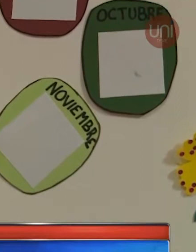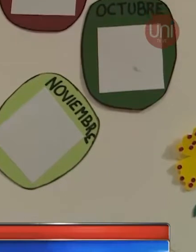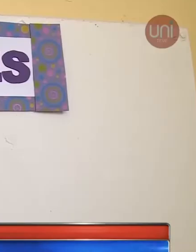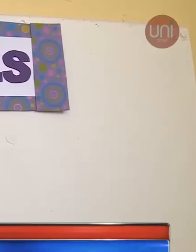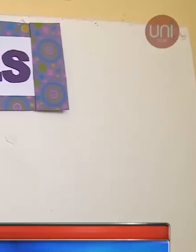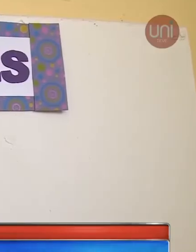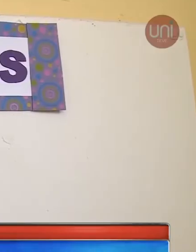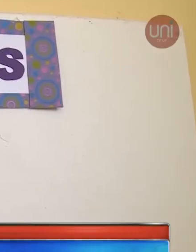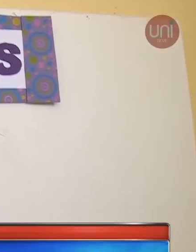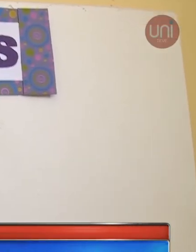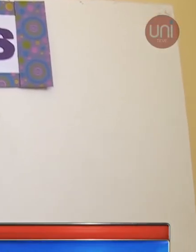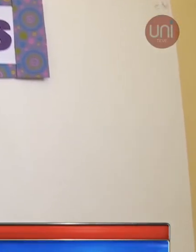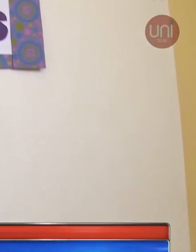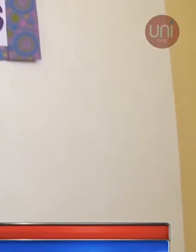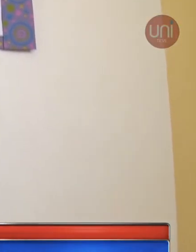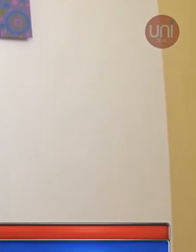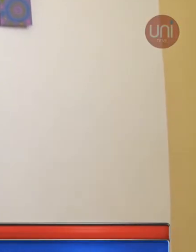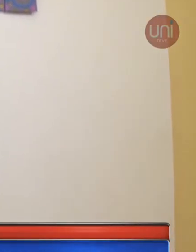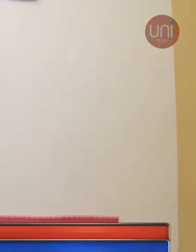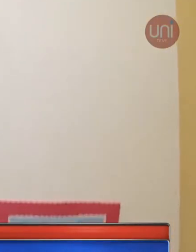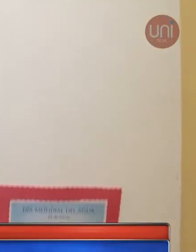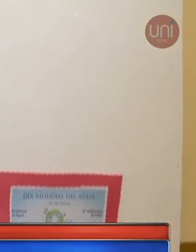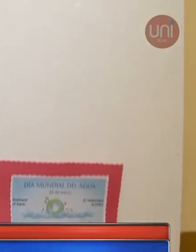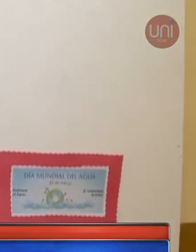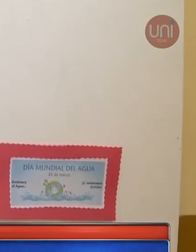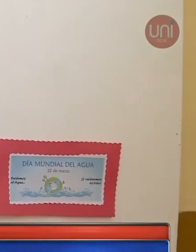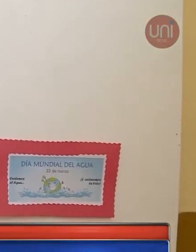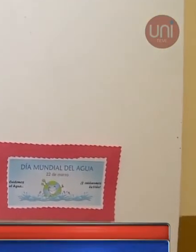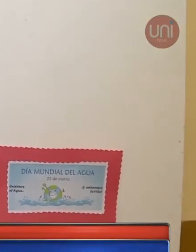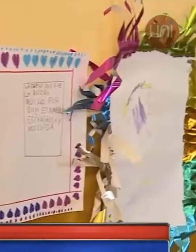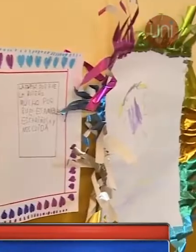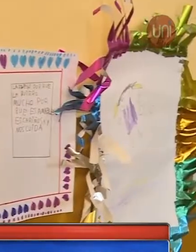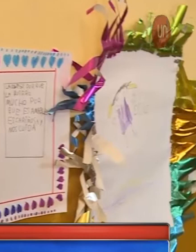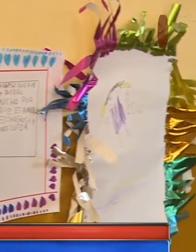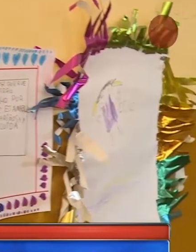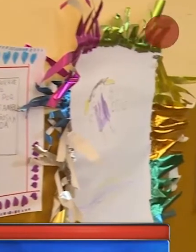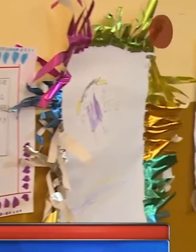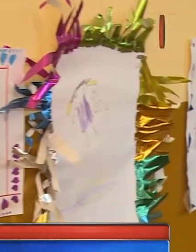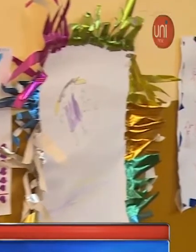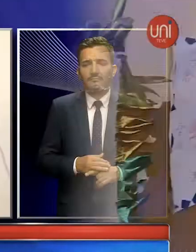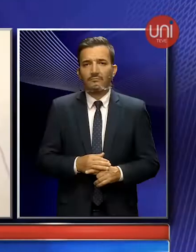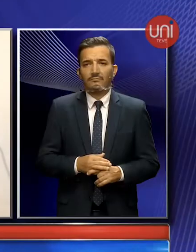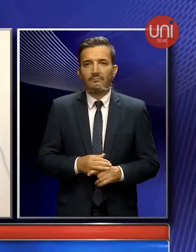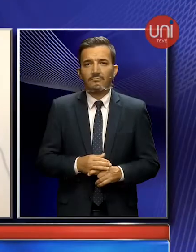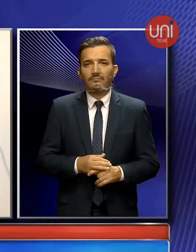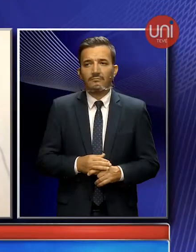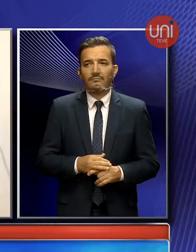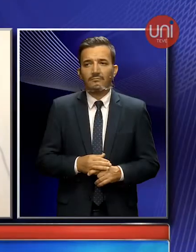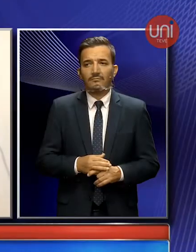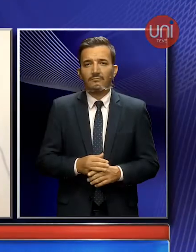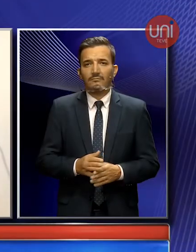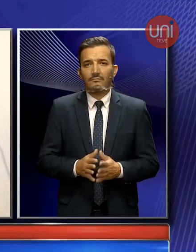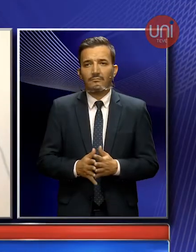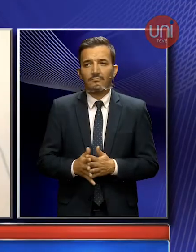Héctor. Nosotros veíamos la semana pasada que hay algunas escuelas que lo resuelven como pueden. Las escuelas rurales nunca tuvieron